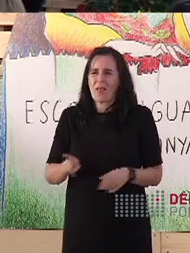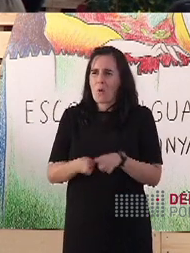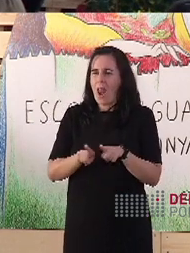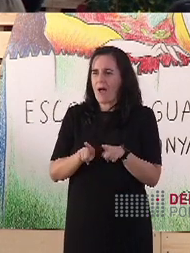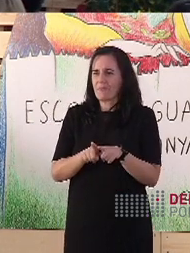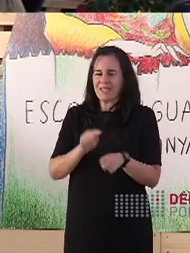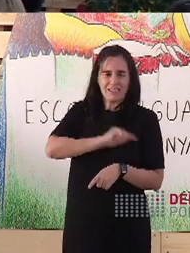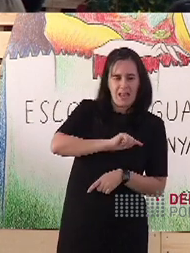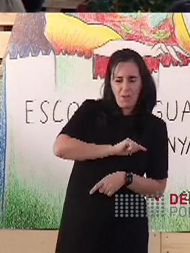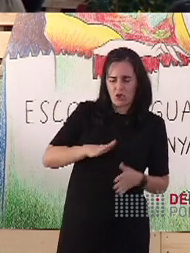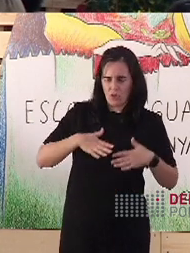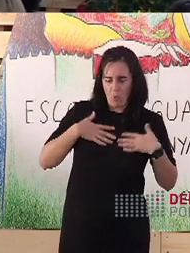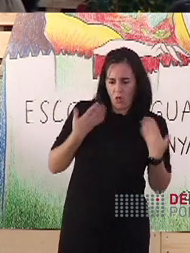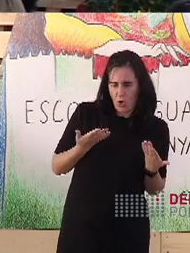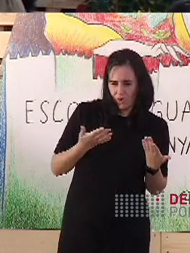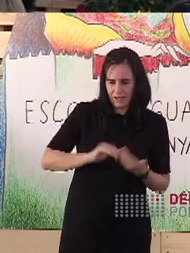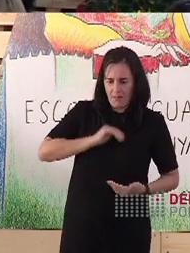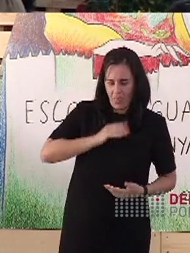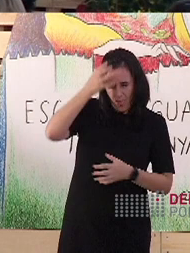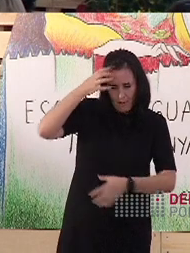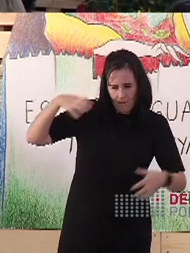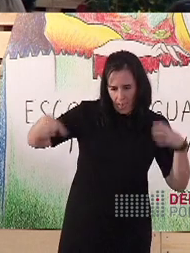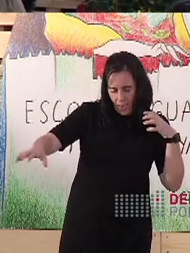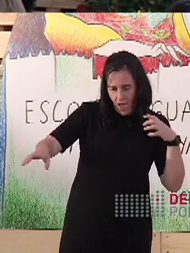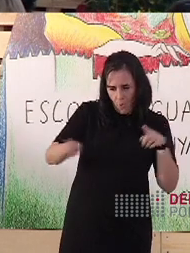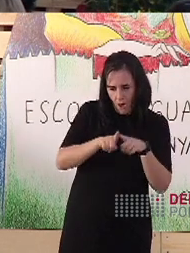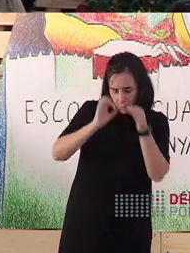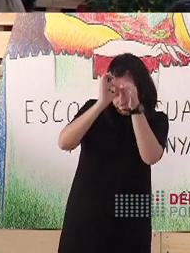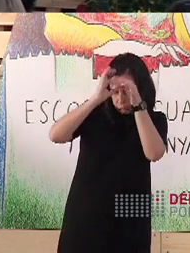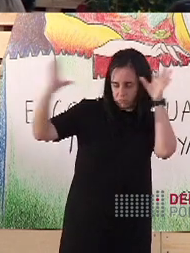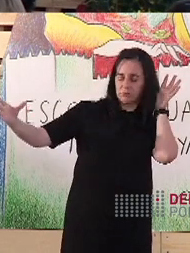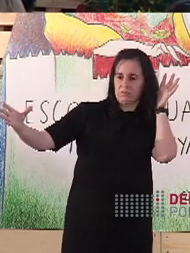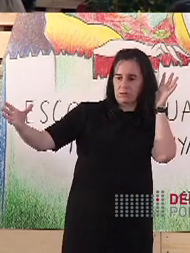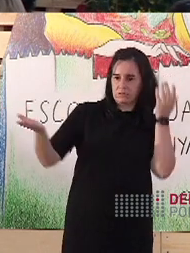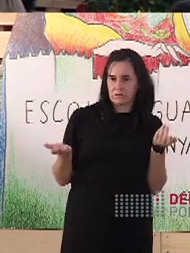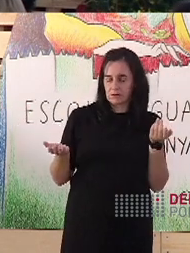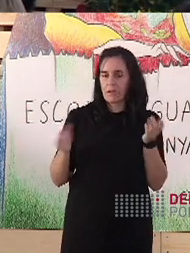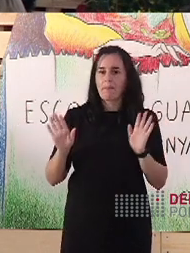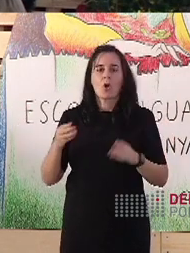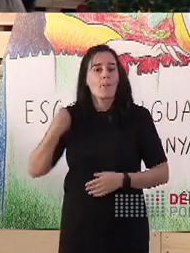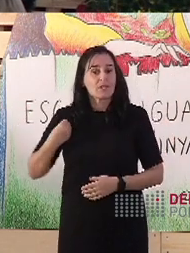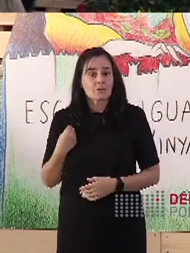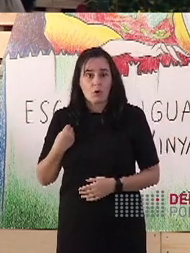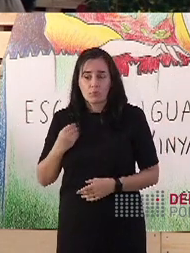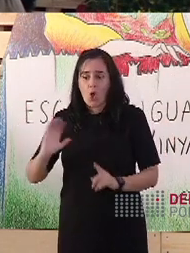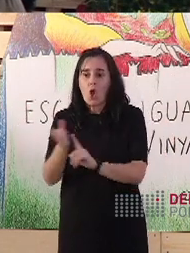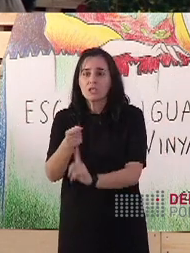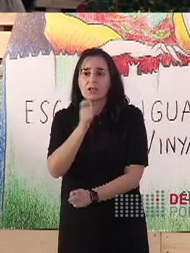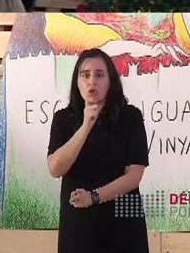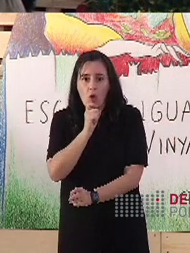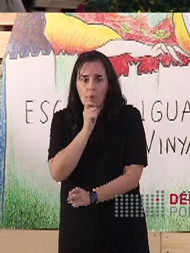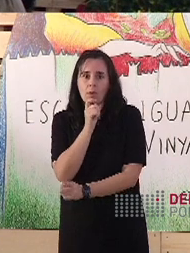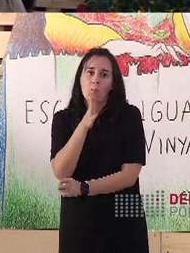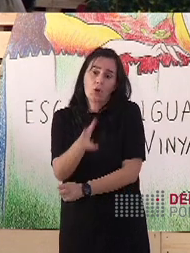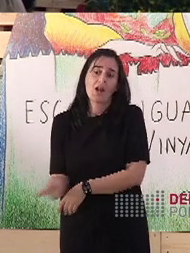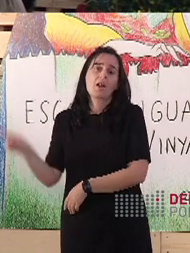Entre sus sentimientos, sus emociones, su capacidad empática está completamente anulada. Pero esto no es fácil de conseguir. Esto tiene que ser a través de la repetición